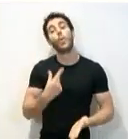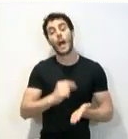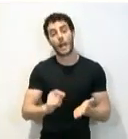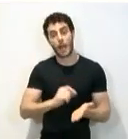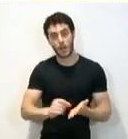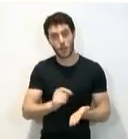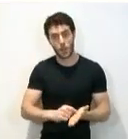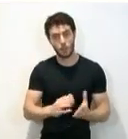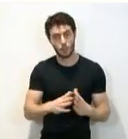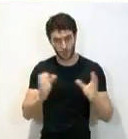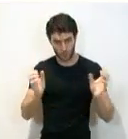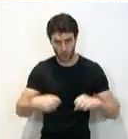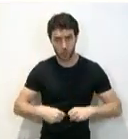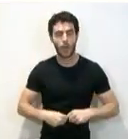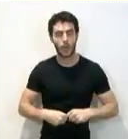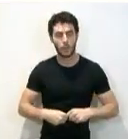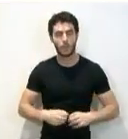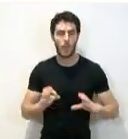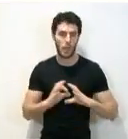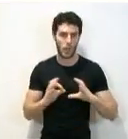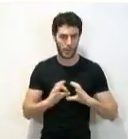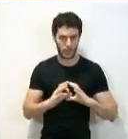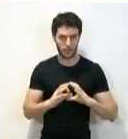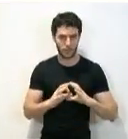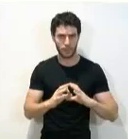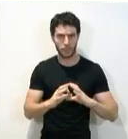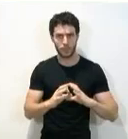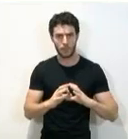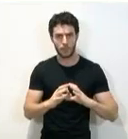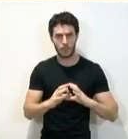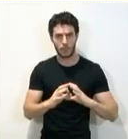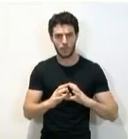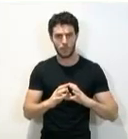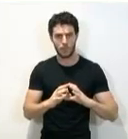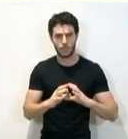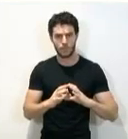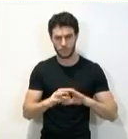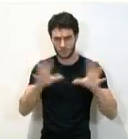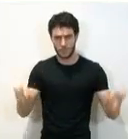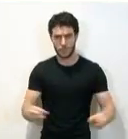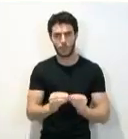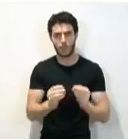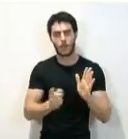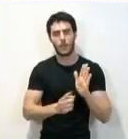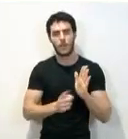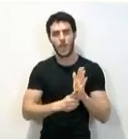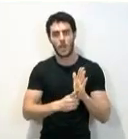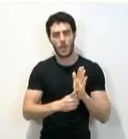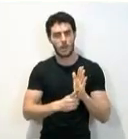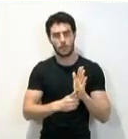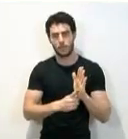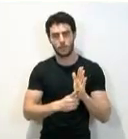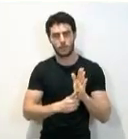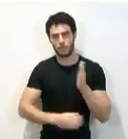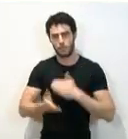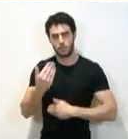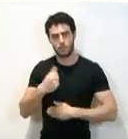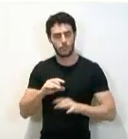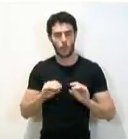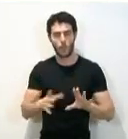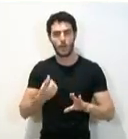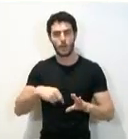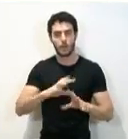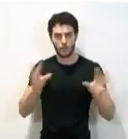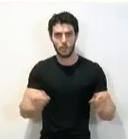redacción consensuada con Ciudadanos, que en el conjunto viene a decir lo mismo que decíamos, y lo hemos hecho así